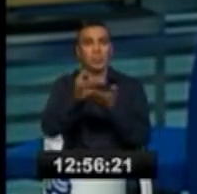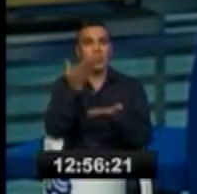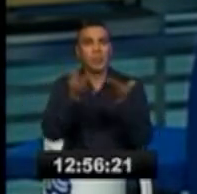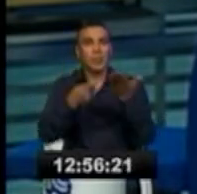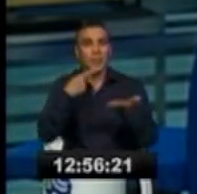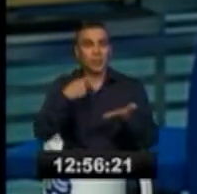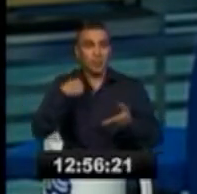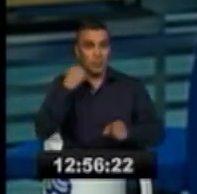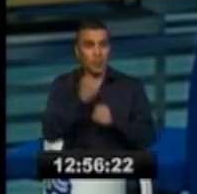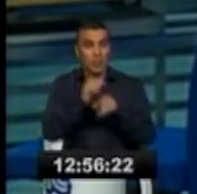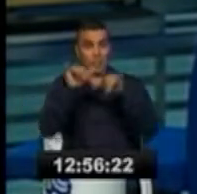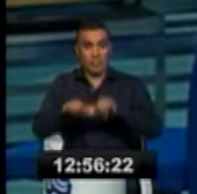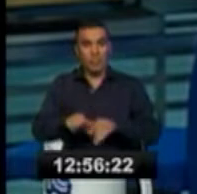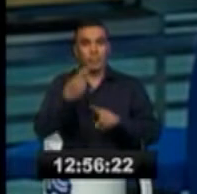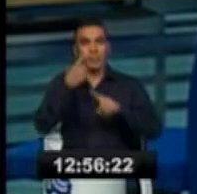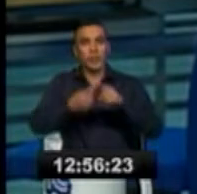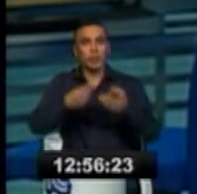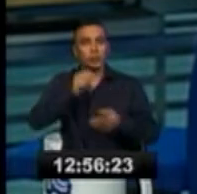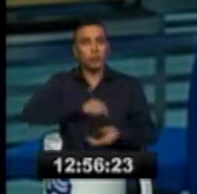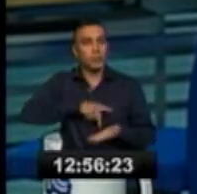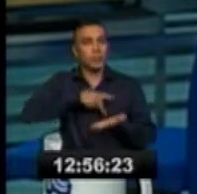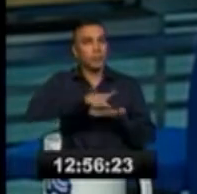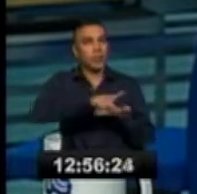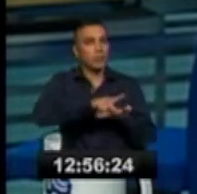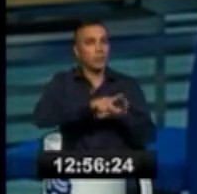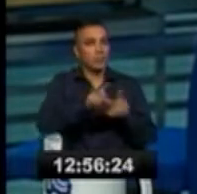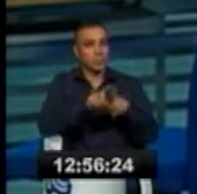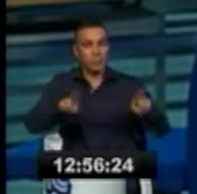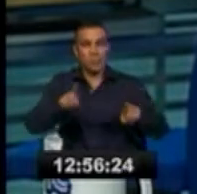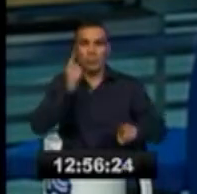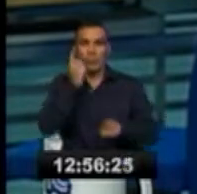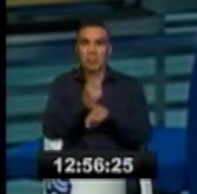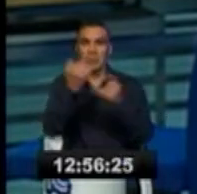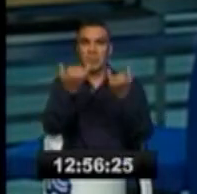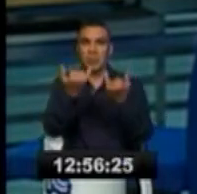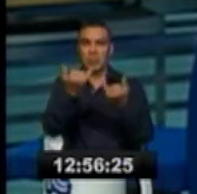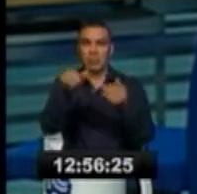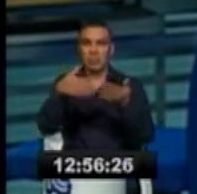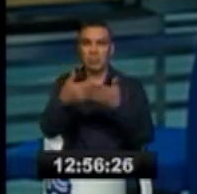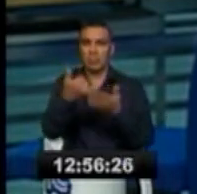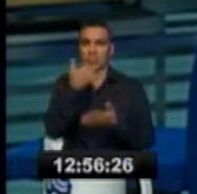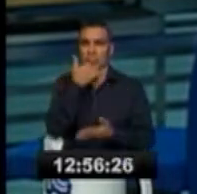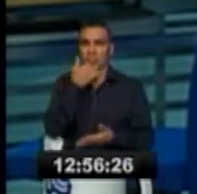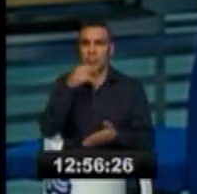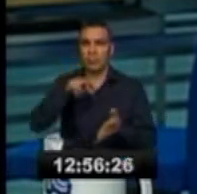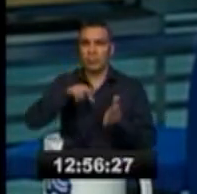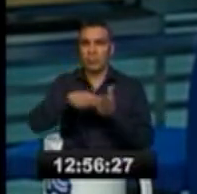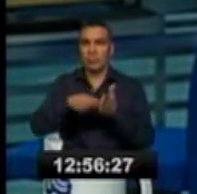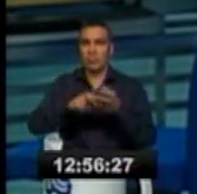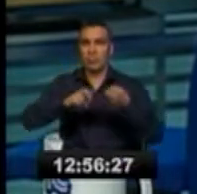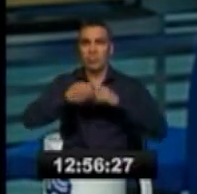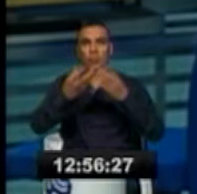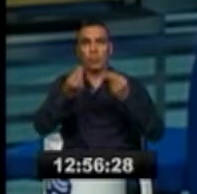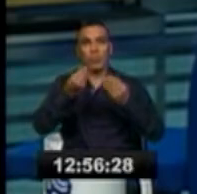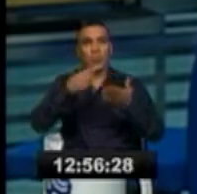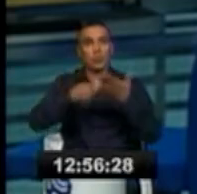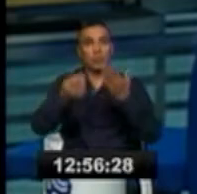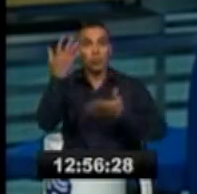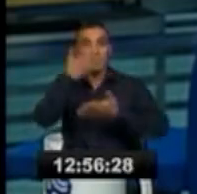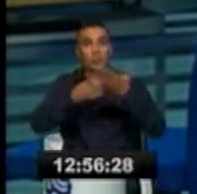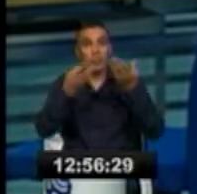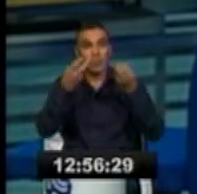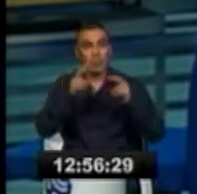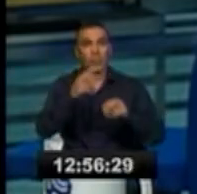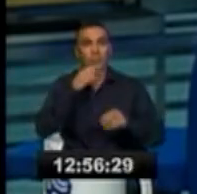cobros ilegales de asambleístas a sus colaboradores. Dijo que detrás de estas prácticas está el cometimiento de delitos como concusión y